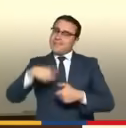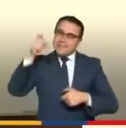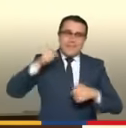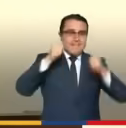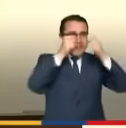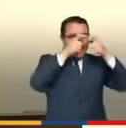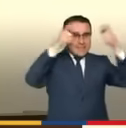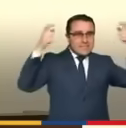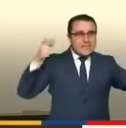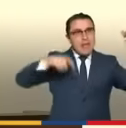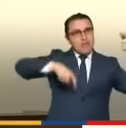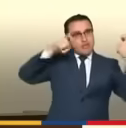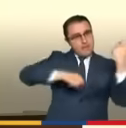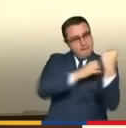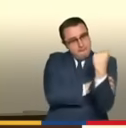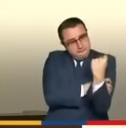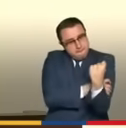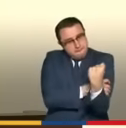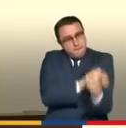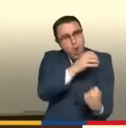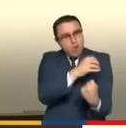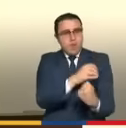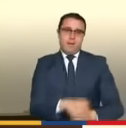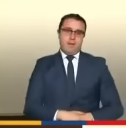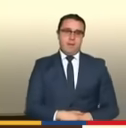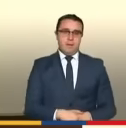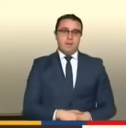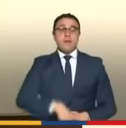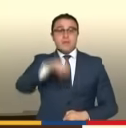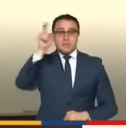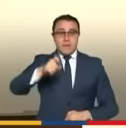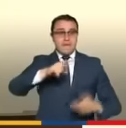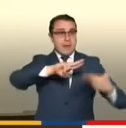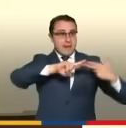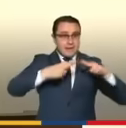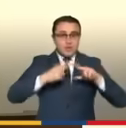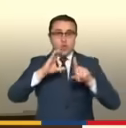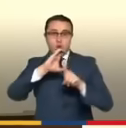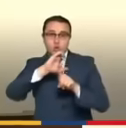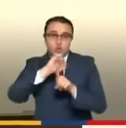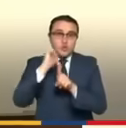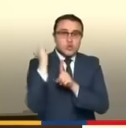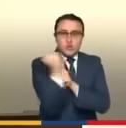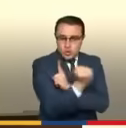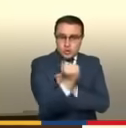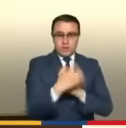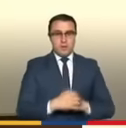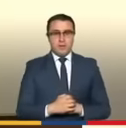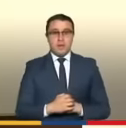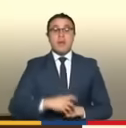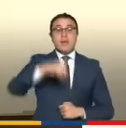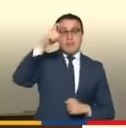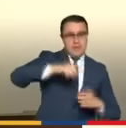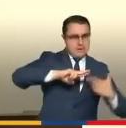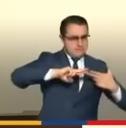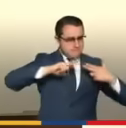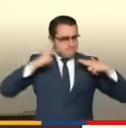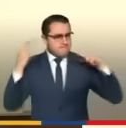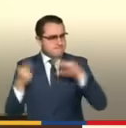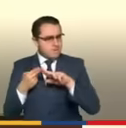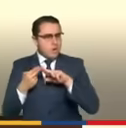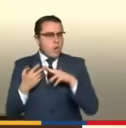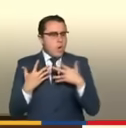con el poder, tienen que ver con la sociedad misma, tienen que ver con la